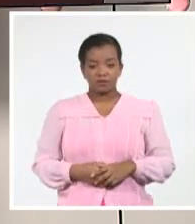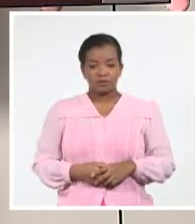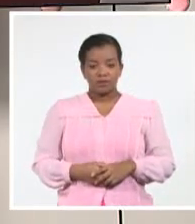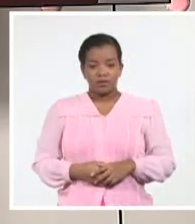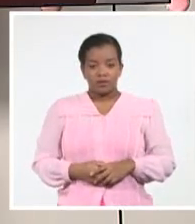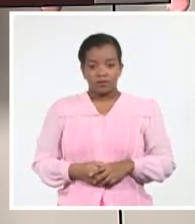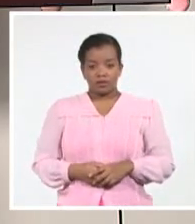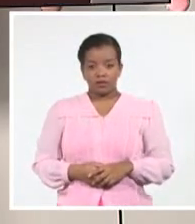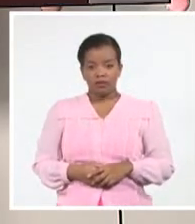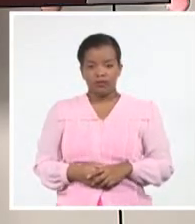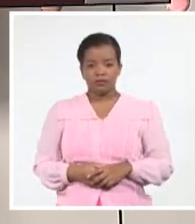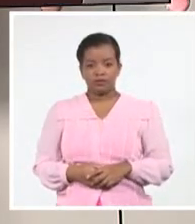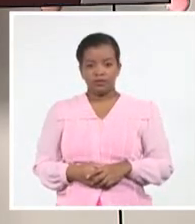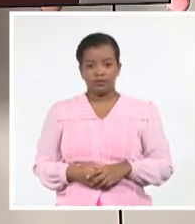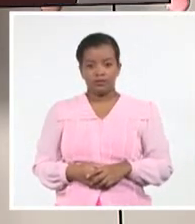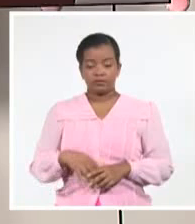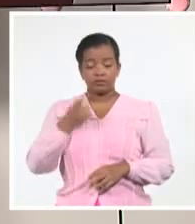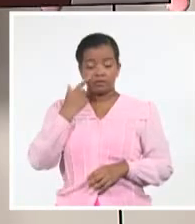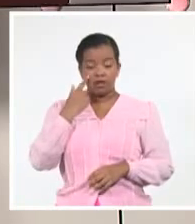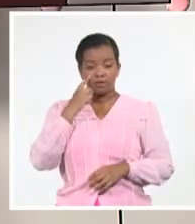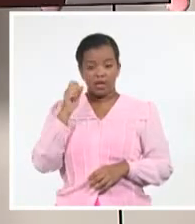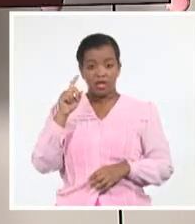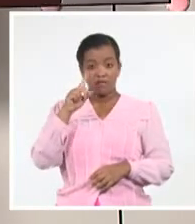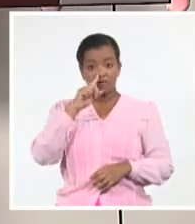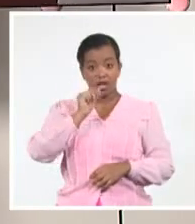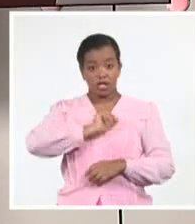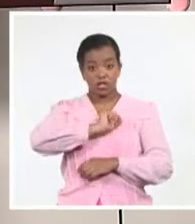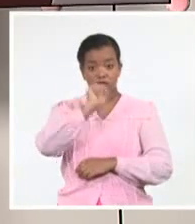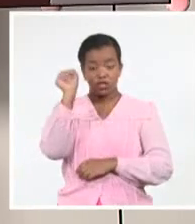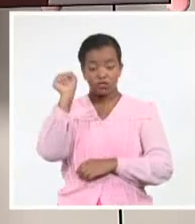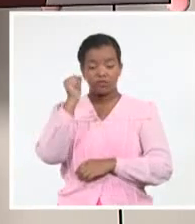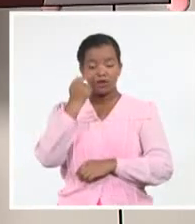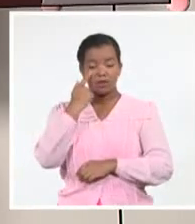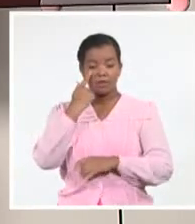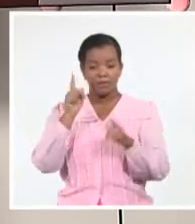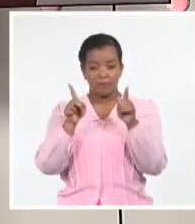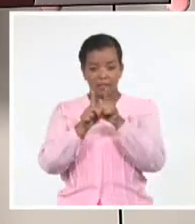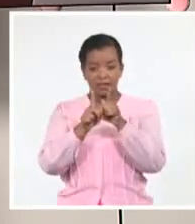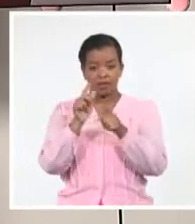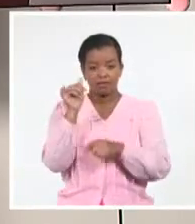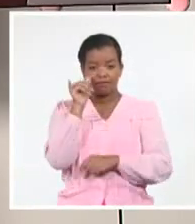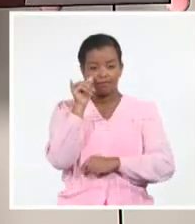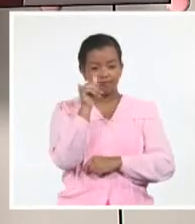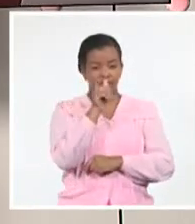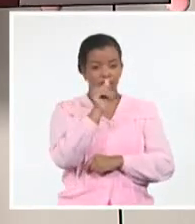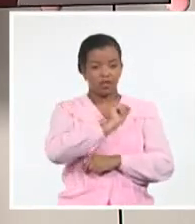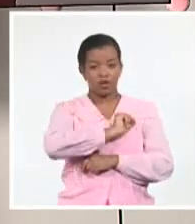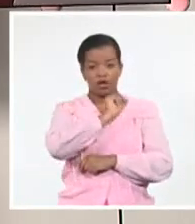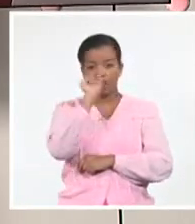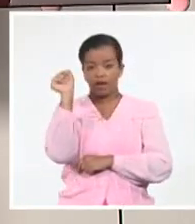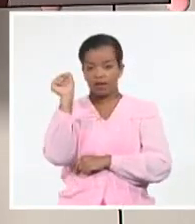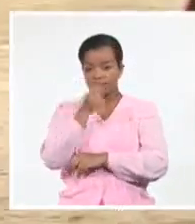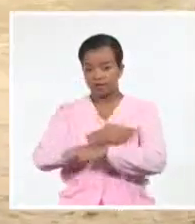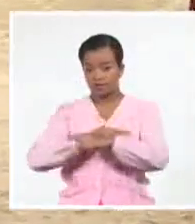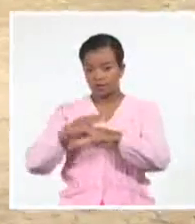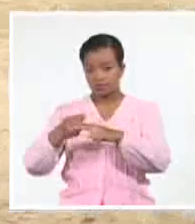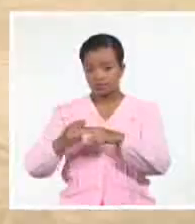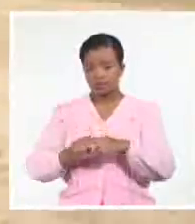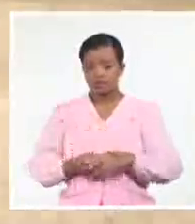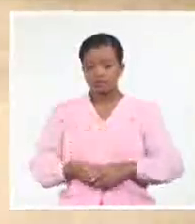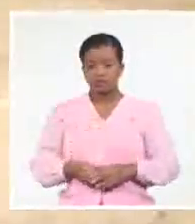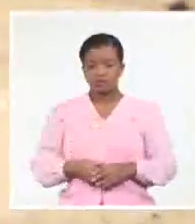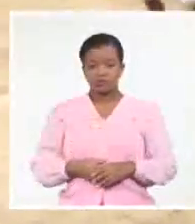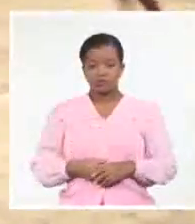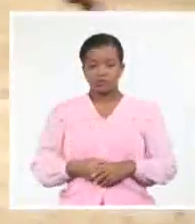Veamos ahora los instantes finales de este importantísimo triunfo ante los locales, máximos ganadores en la historia de los campeonatos mundiales. Bueno, y